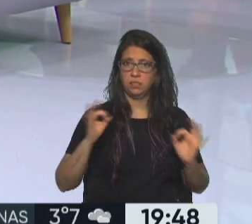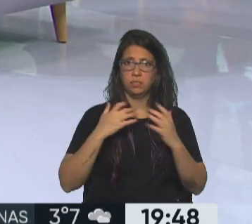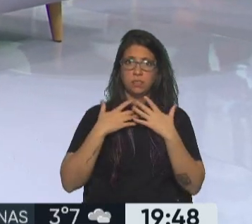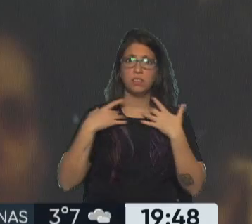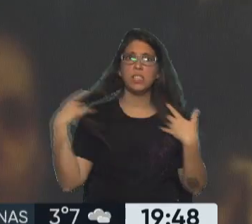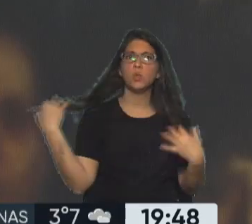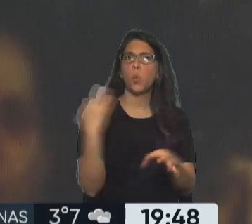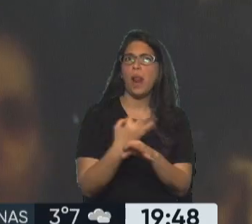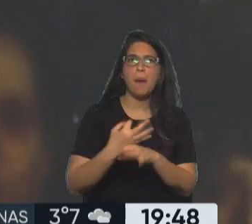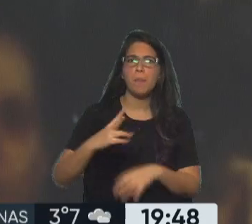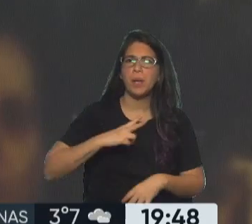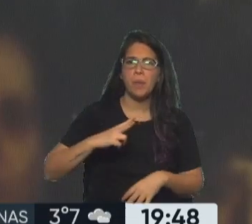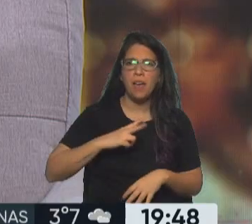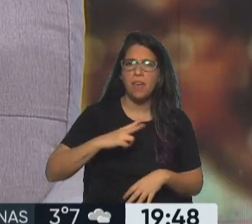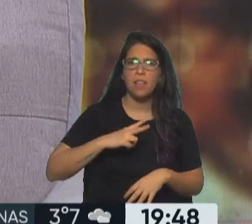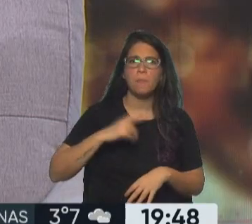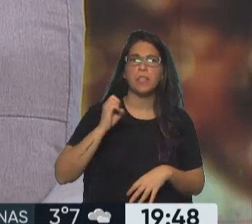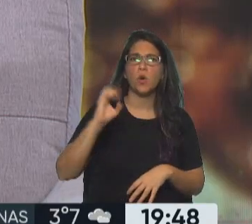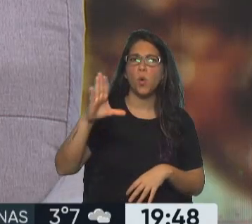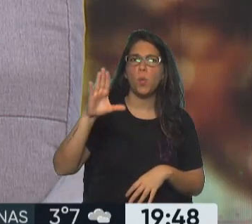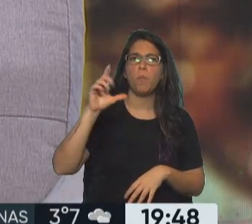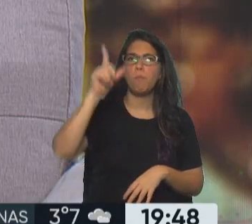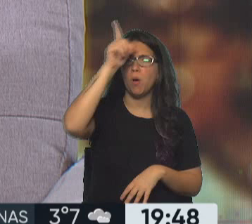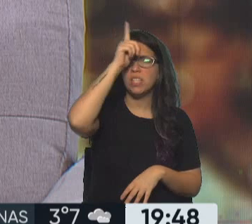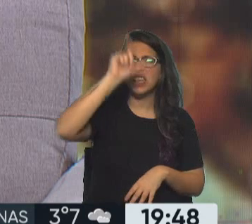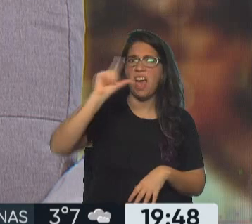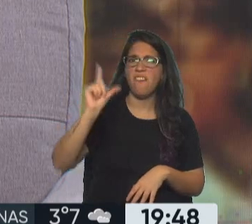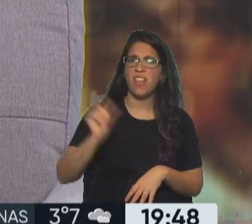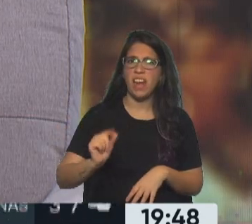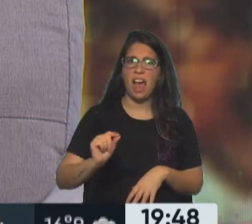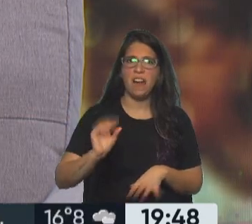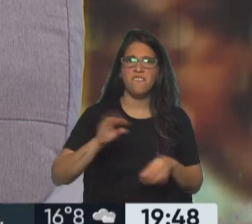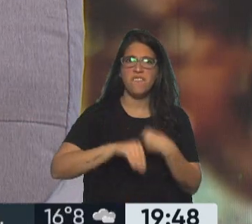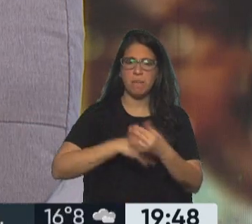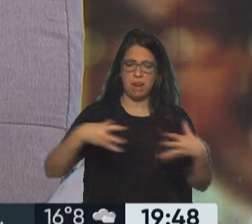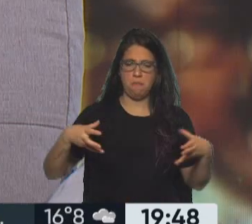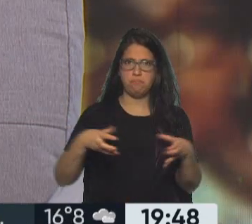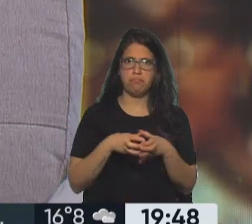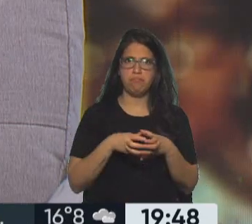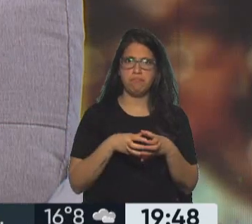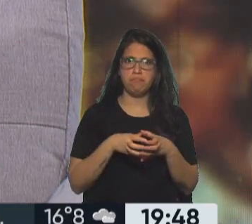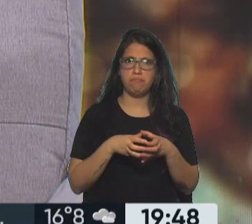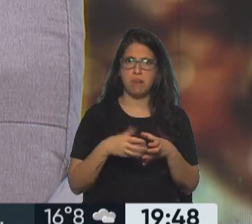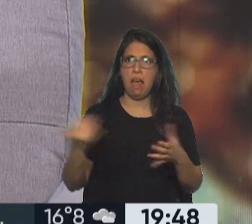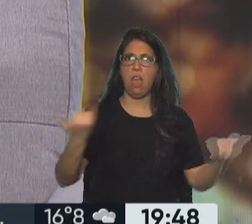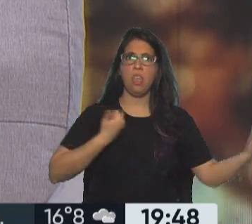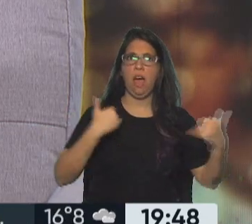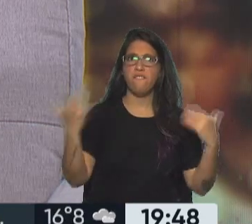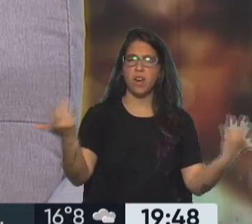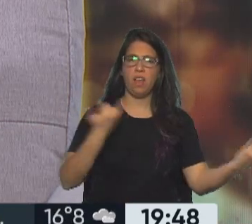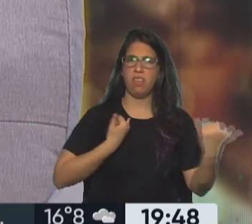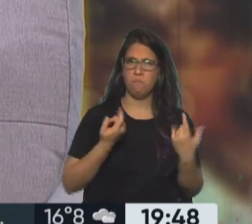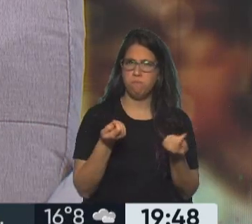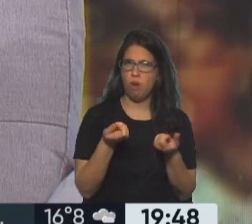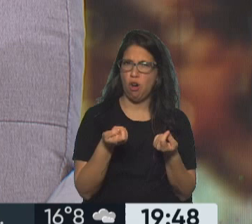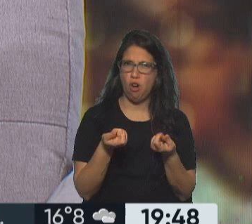colegios privados, club de la Policía Federal, familia Claro. muy endogámica, muy cerrada, poco filtro, digamos, de lo Sí, que sí, podía te venir de entiendo. la afuera.